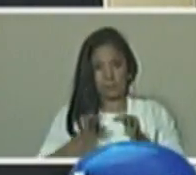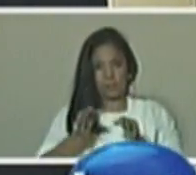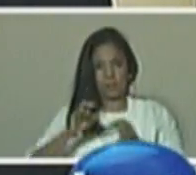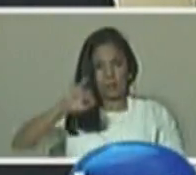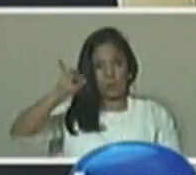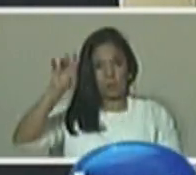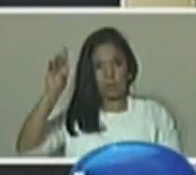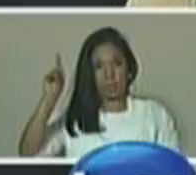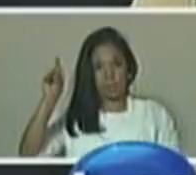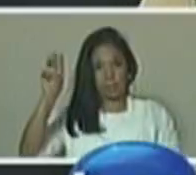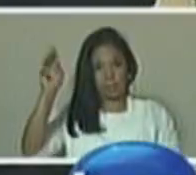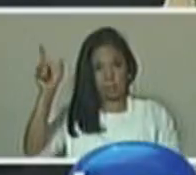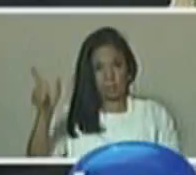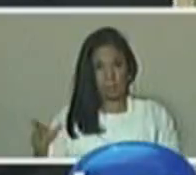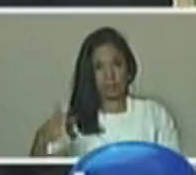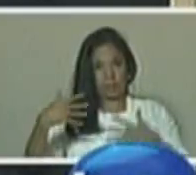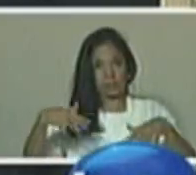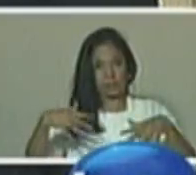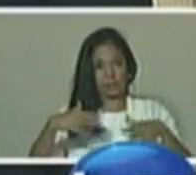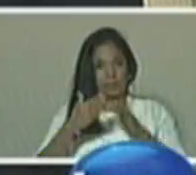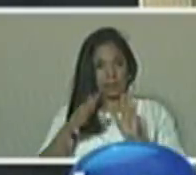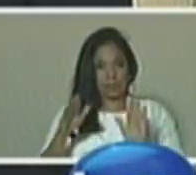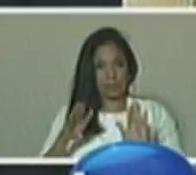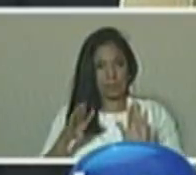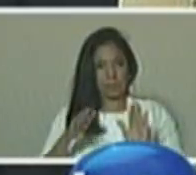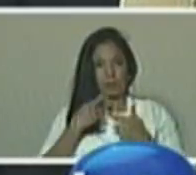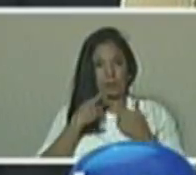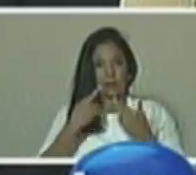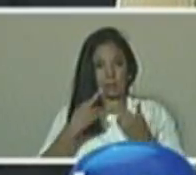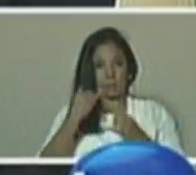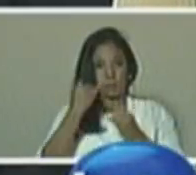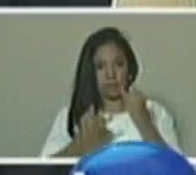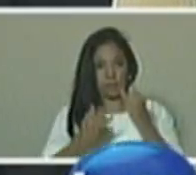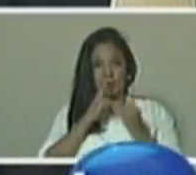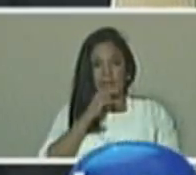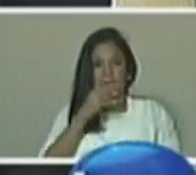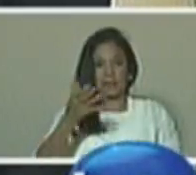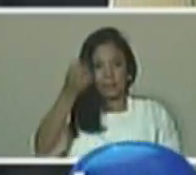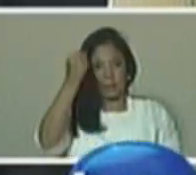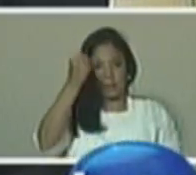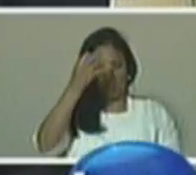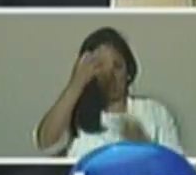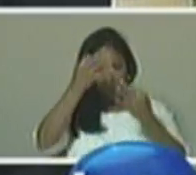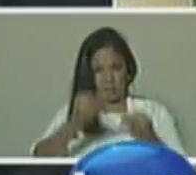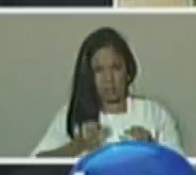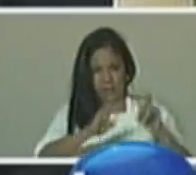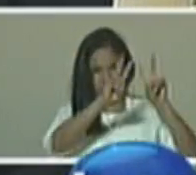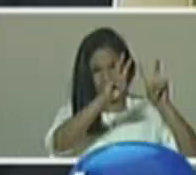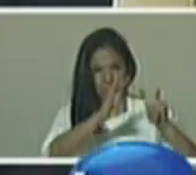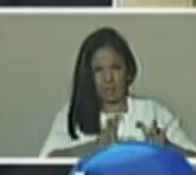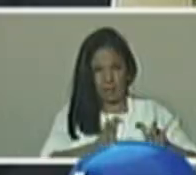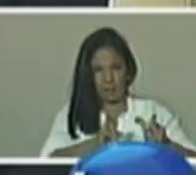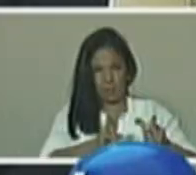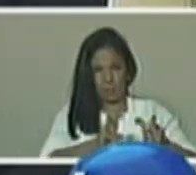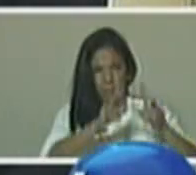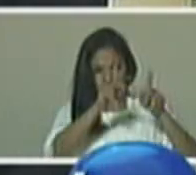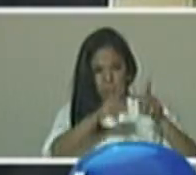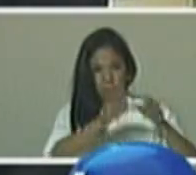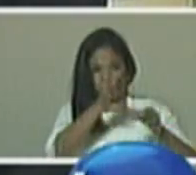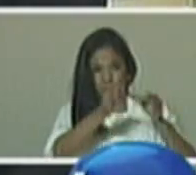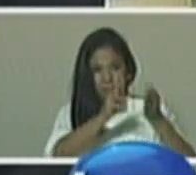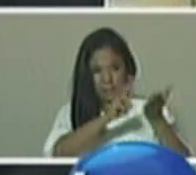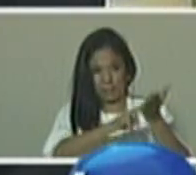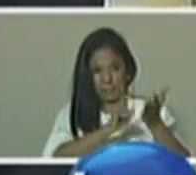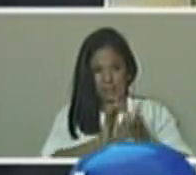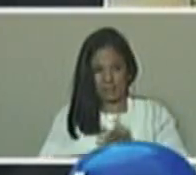Y pues ya tenemos el resultado final, como bien lo dijiste, debidamente autorizado por el notario que aquí nos acompaña. Así que